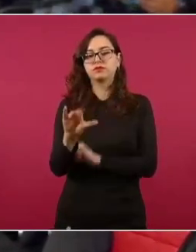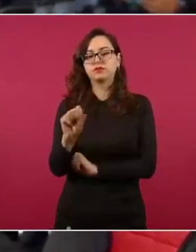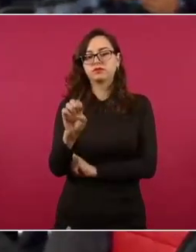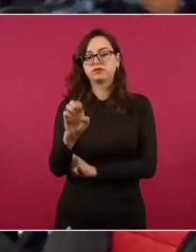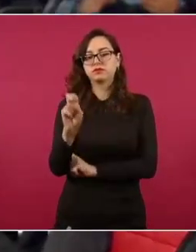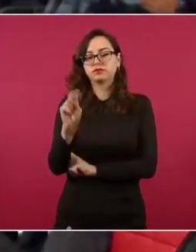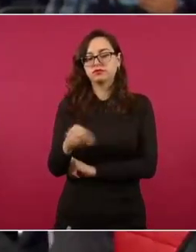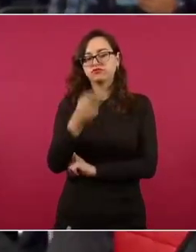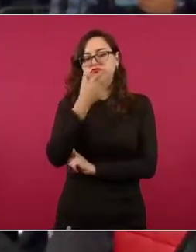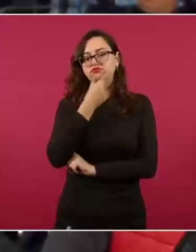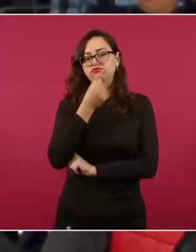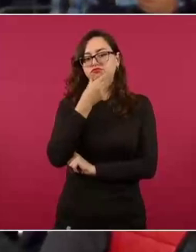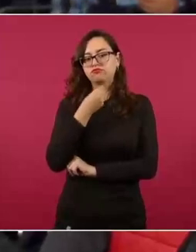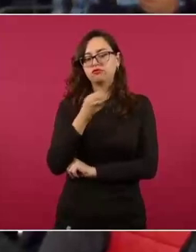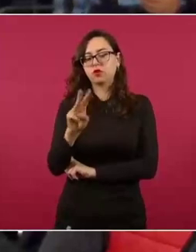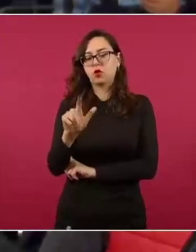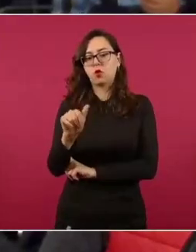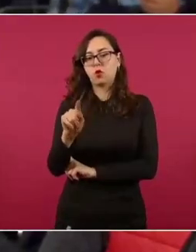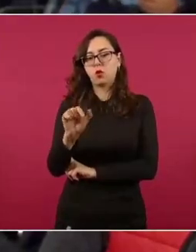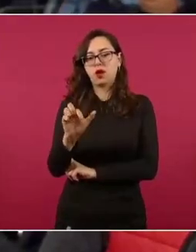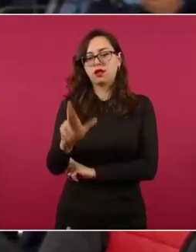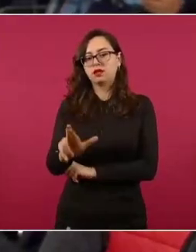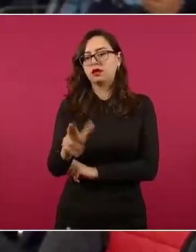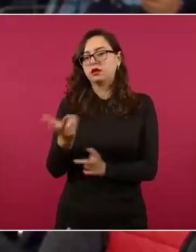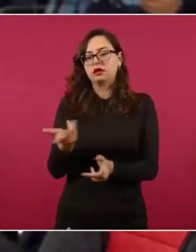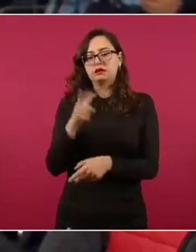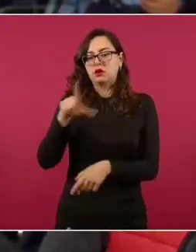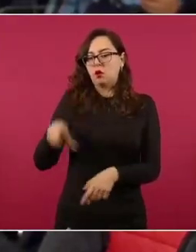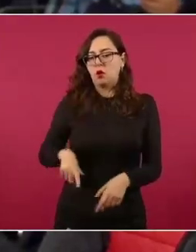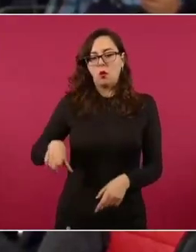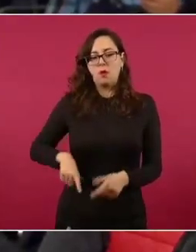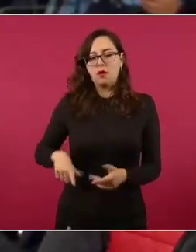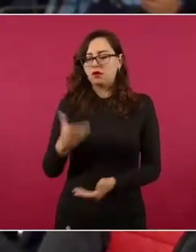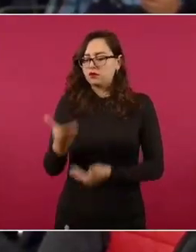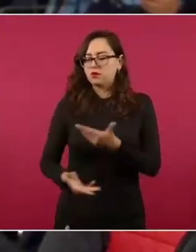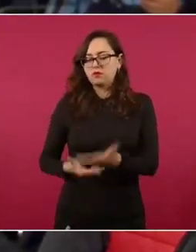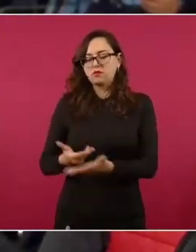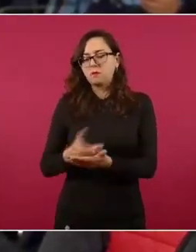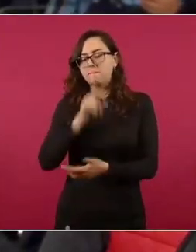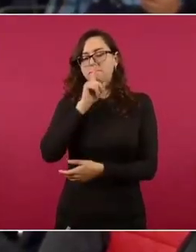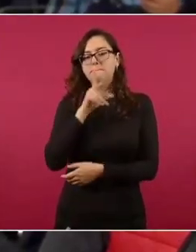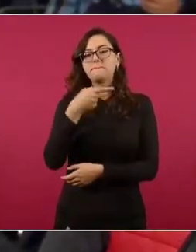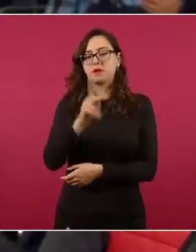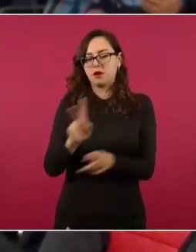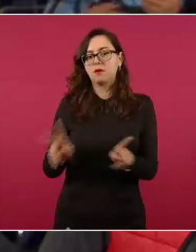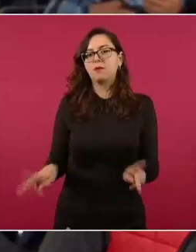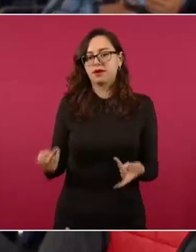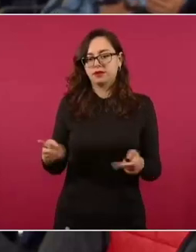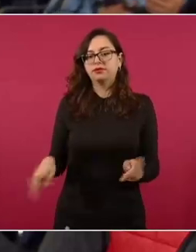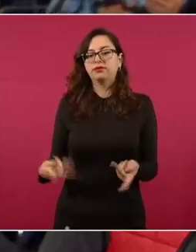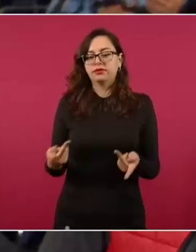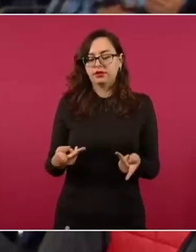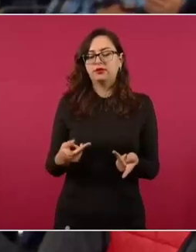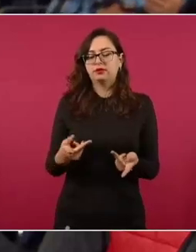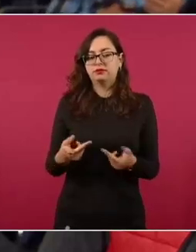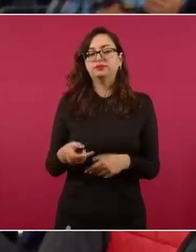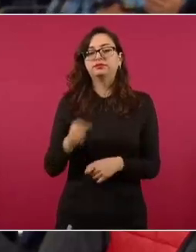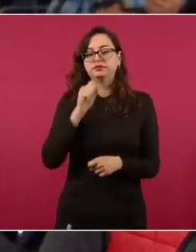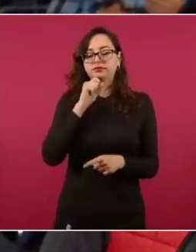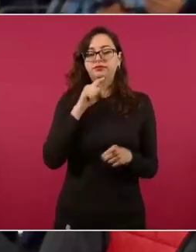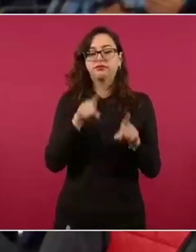Walter Mitt, que él no era funcionario, pero era pues proveedor del gobierno pasado, Alberto Elías Beltrán y también